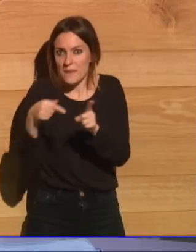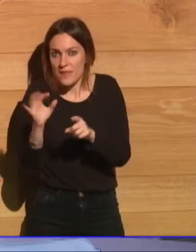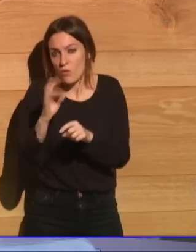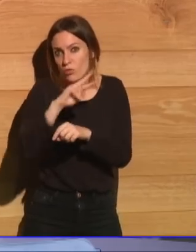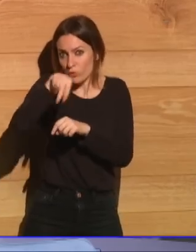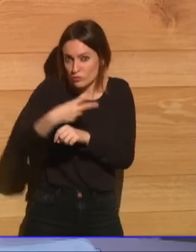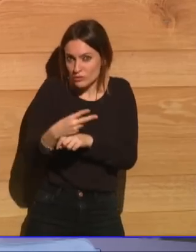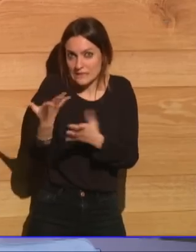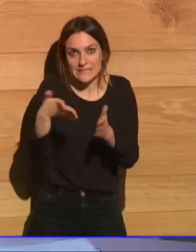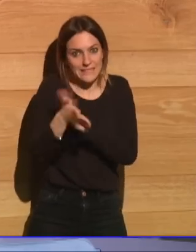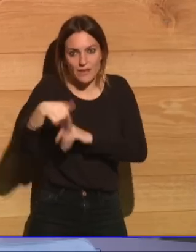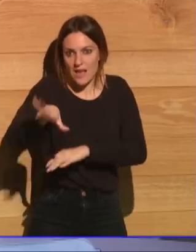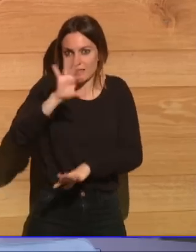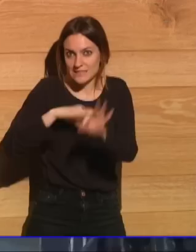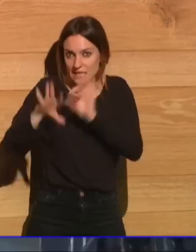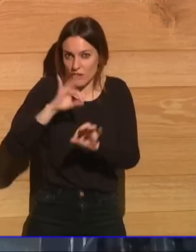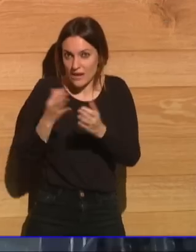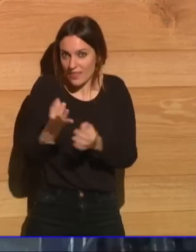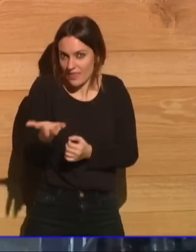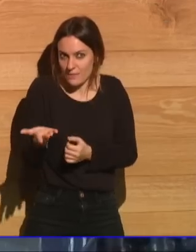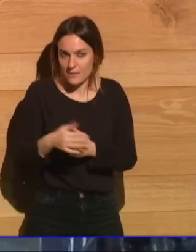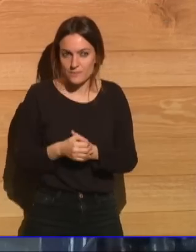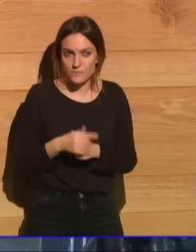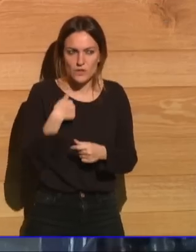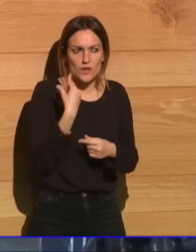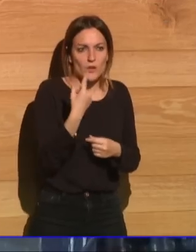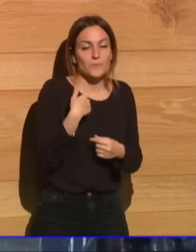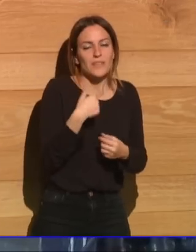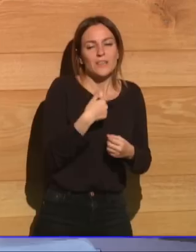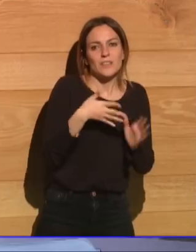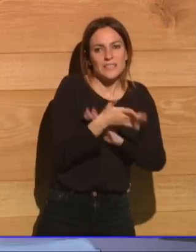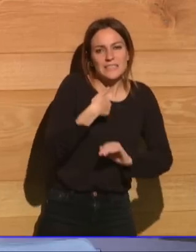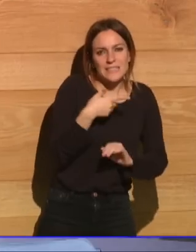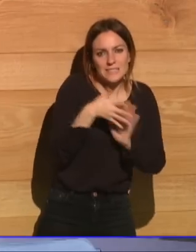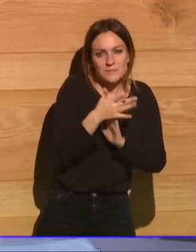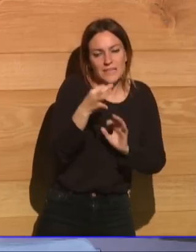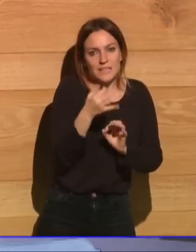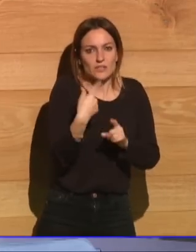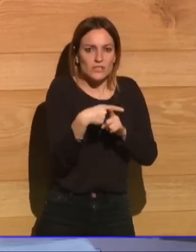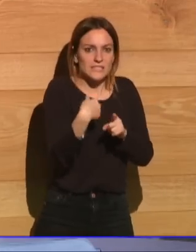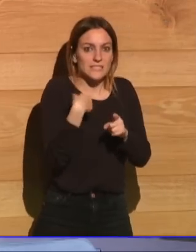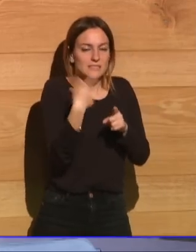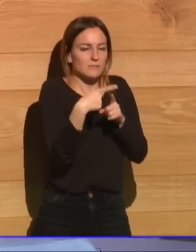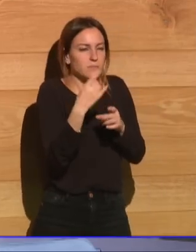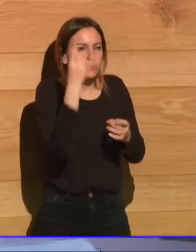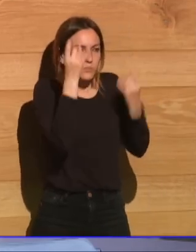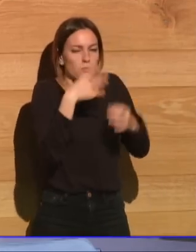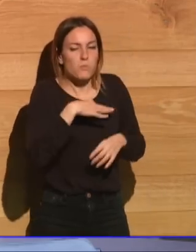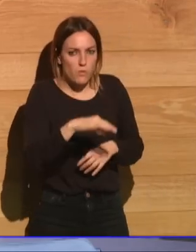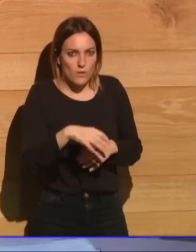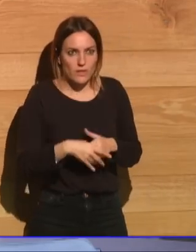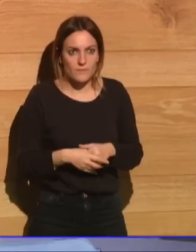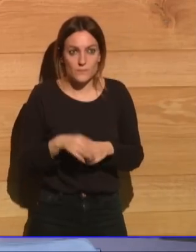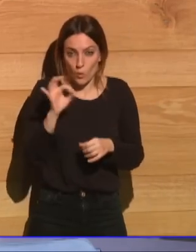que seleccionar. No momentos. hablaba de eso, el dejarte colgado en el aire, el cliffhanger. Vale, eso es otro tema, eso Claro. es el cliffhanger. Pero precisamente a